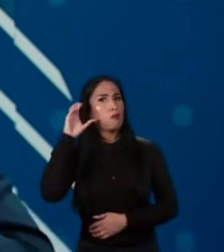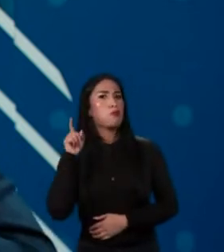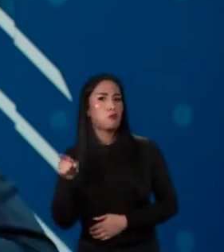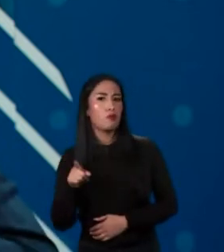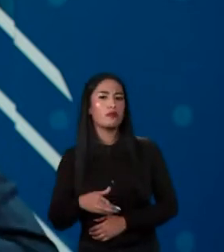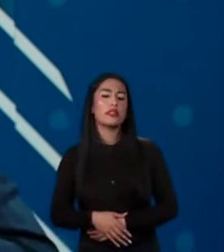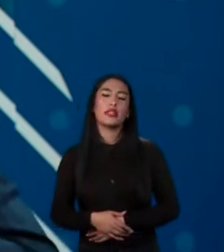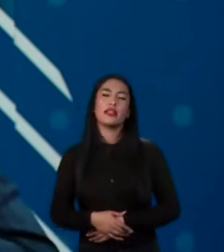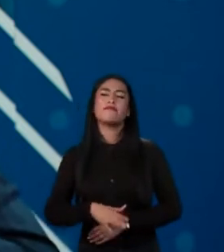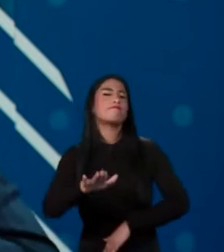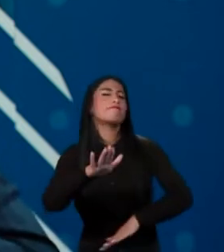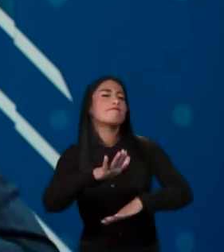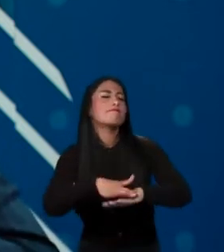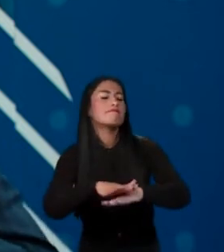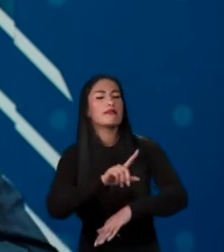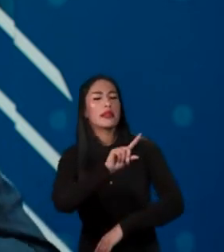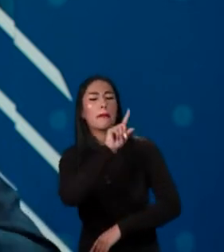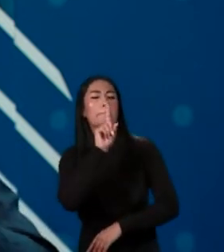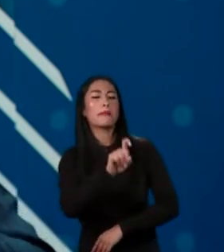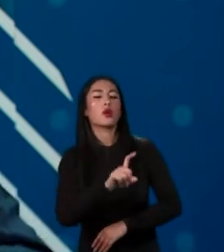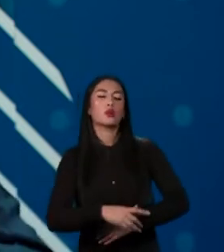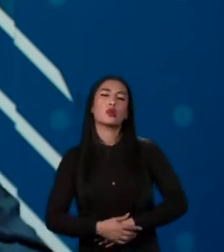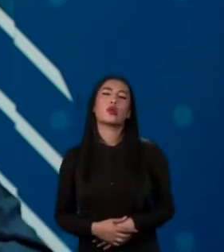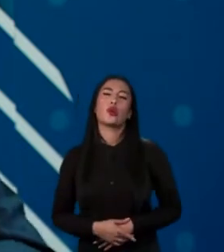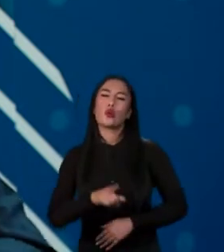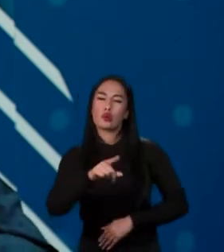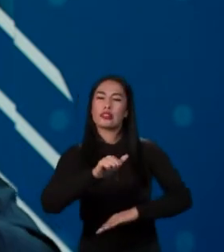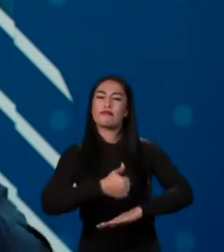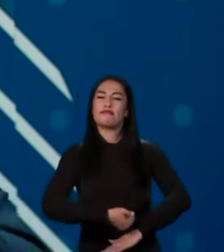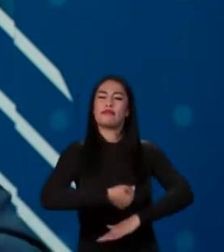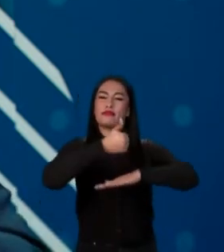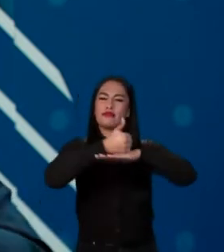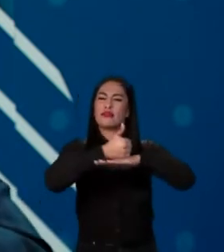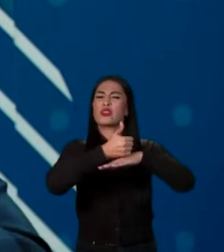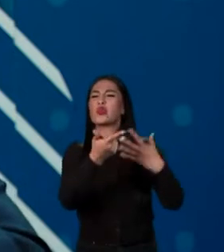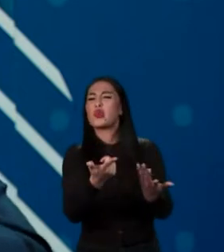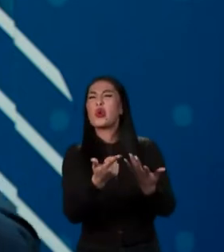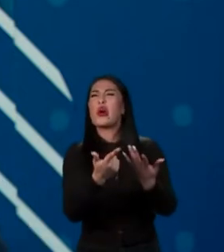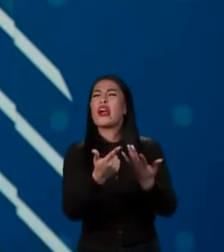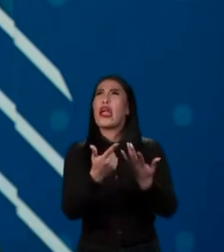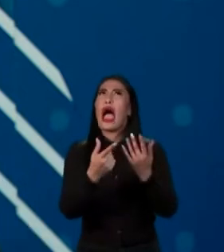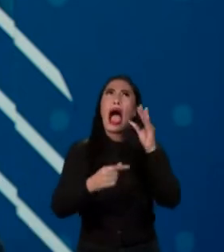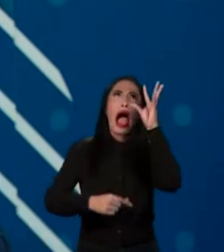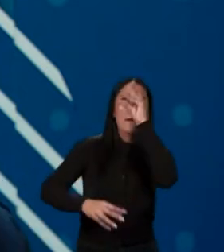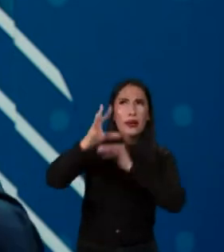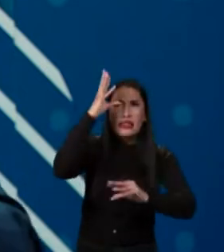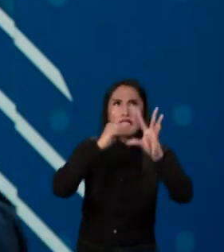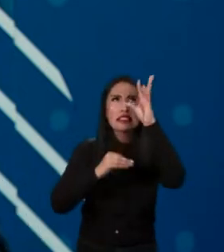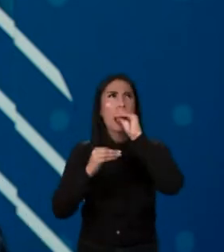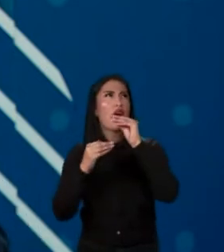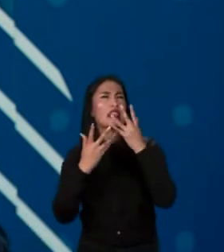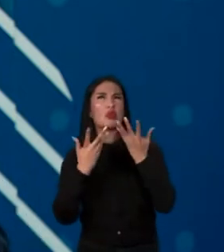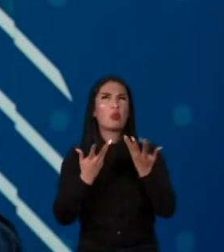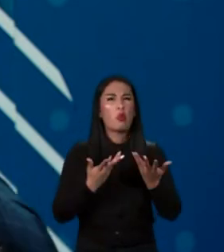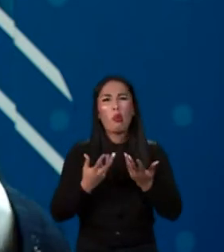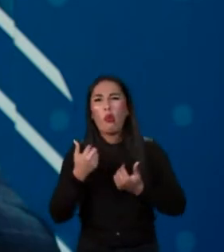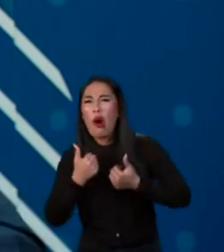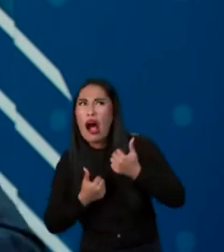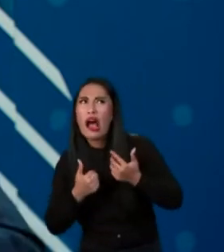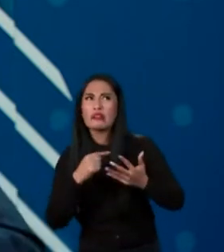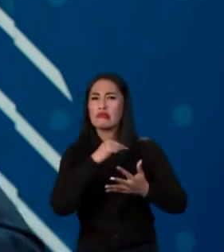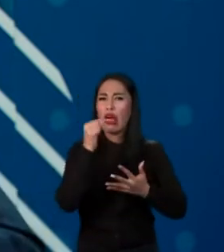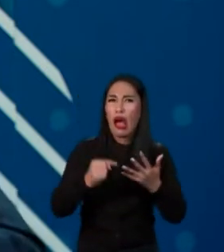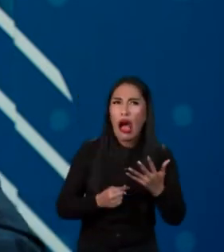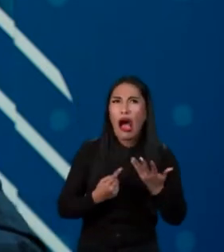de señora rectora usted le contaría el sector que aprendizajes y qué retos para aquellas instituciones por